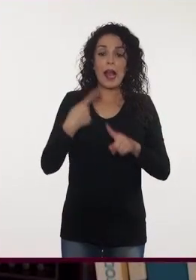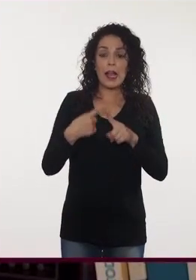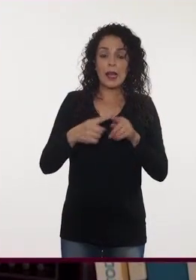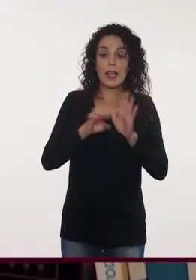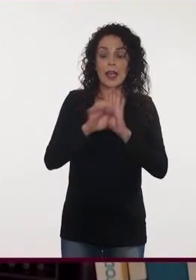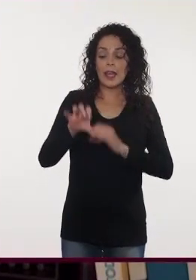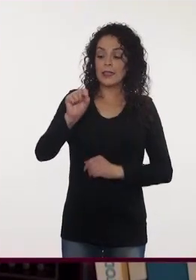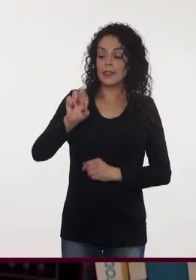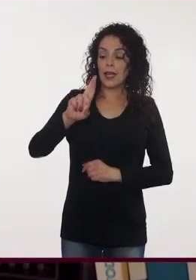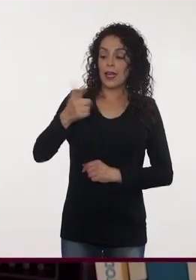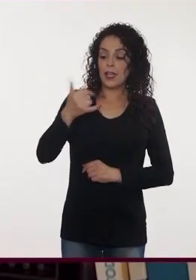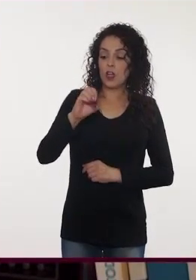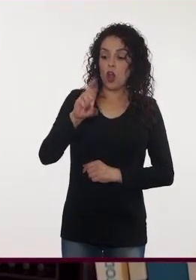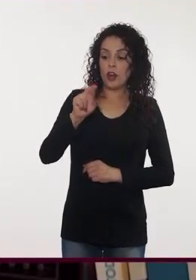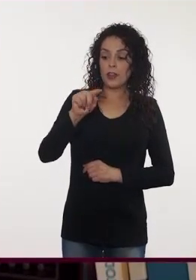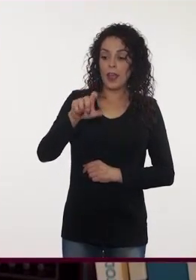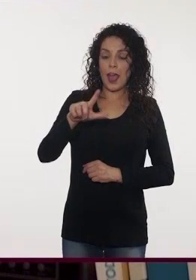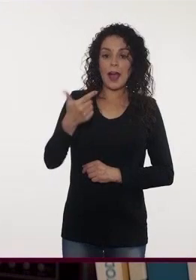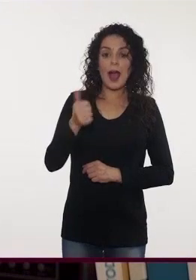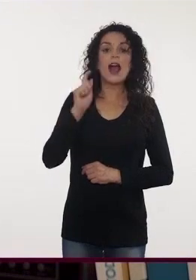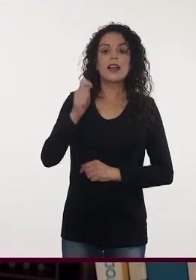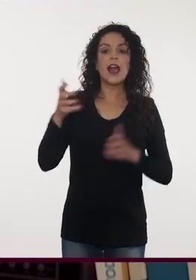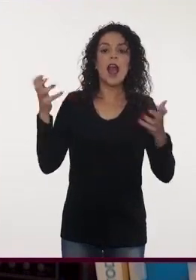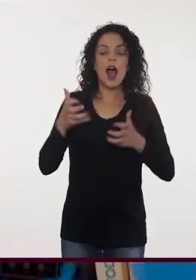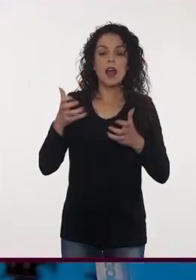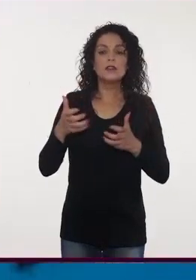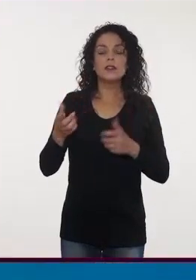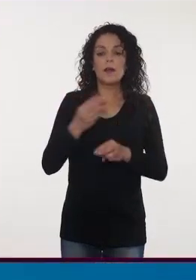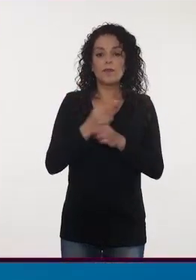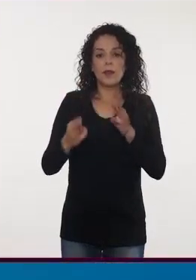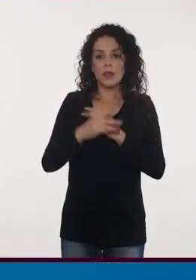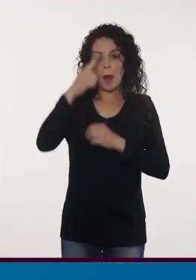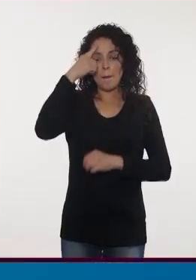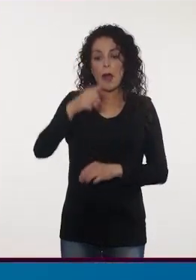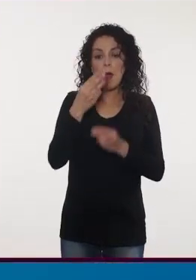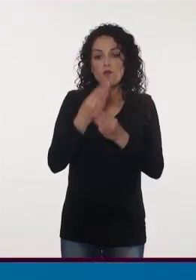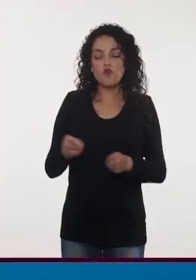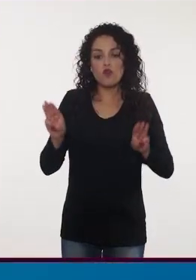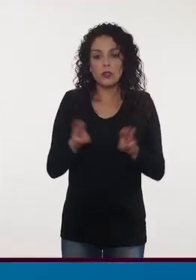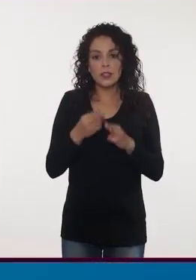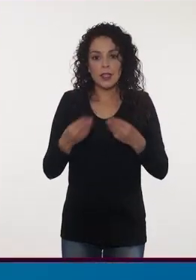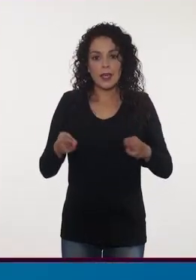Sergio Ortega, quien fabrica instrumentos musicales.